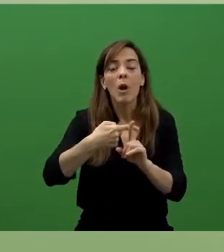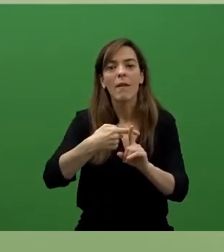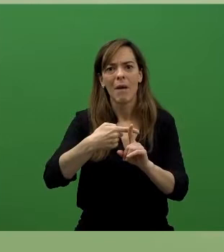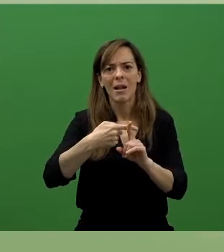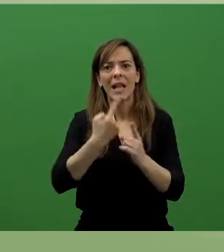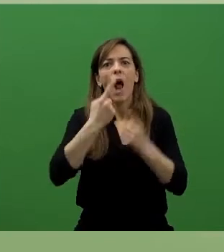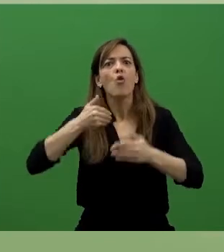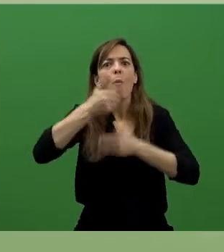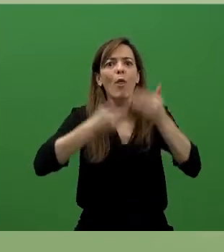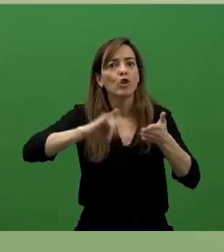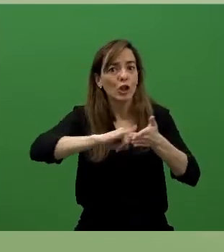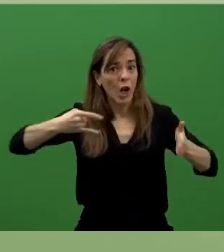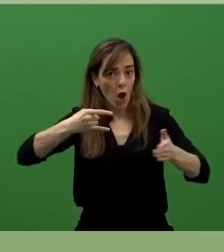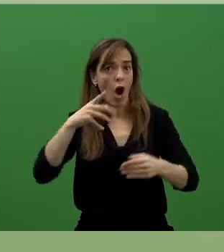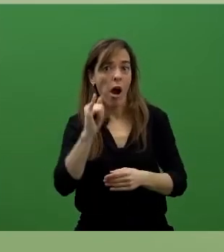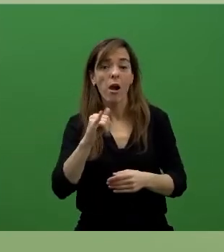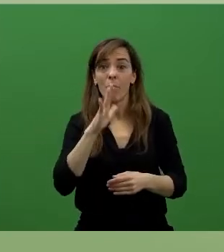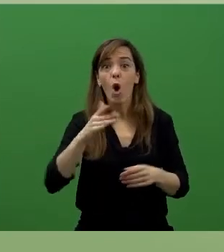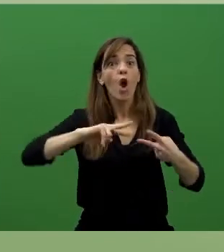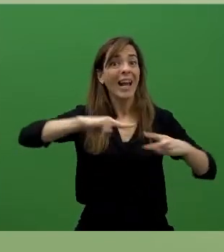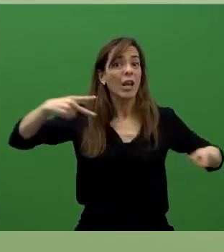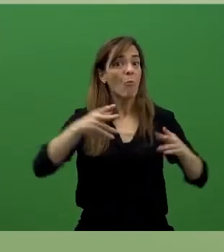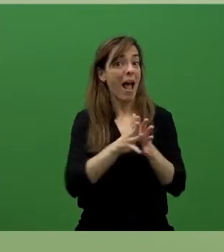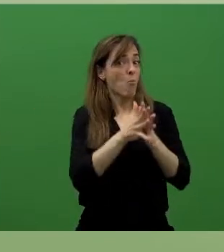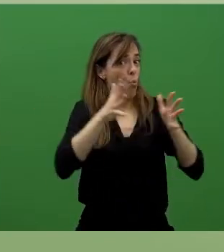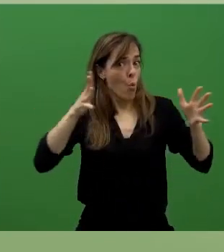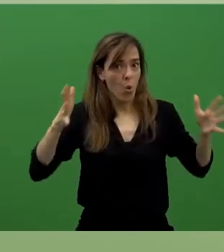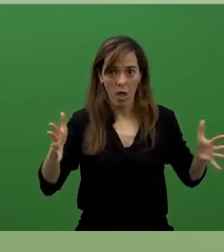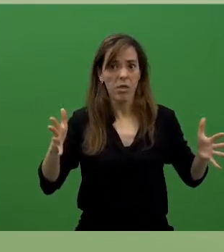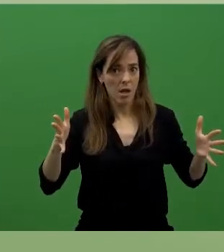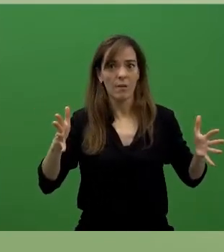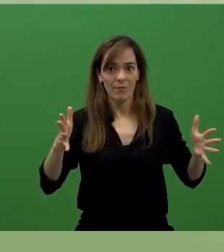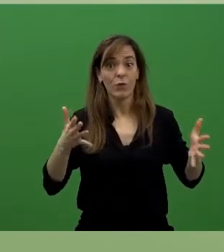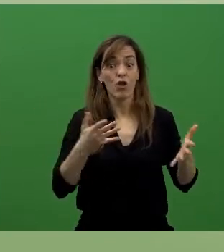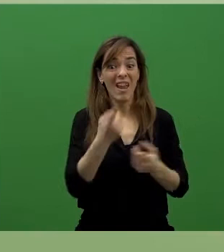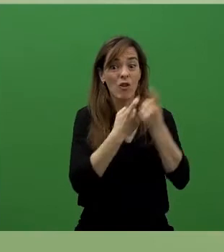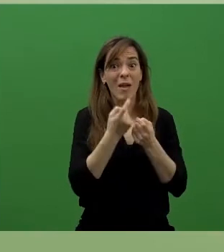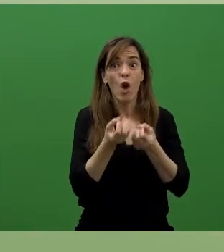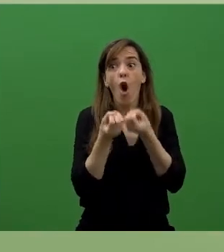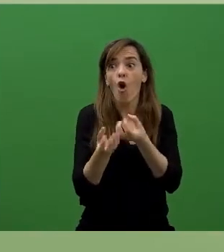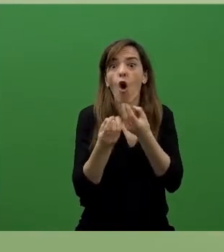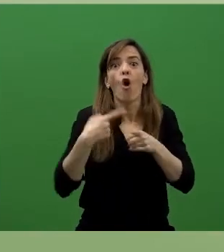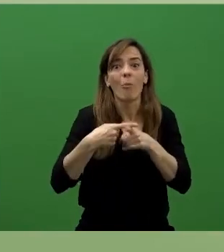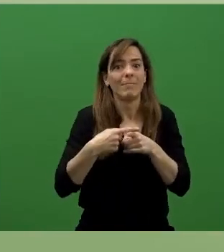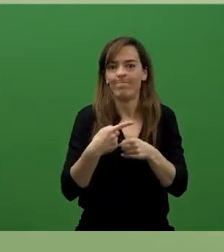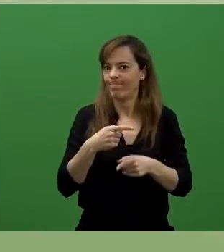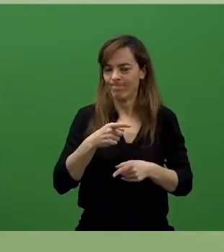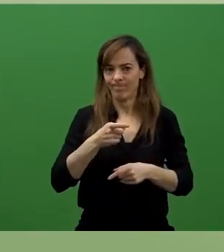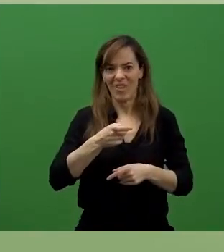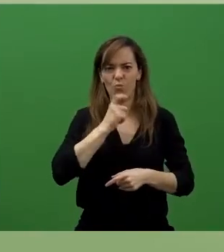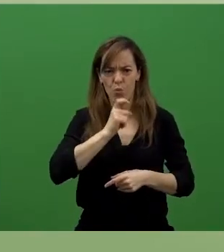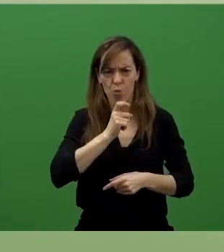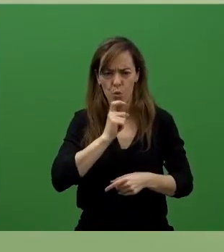nivel tecnológico, porque como os decía, los genomas son muy grandes y no es fácil compartir esta información, aunque